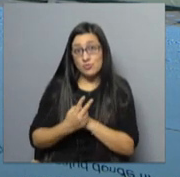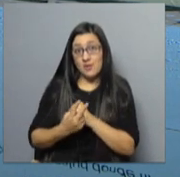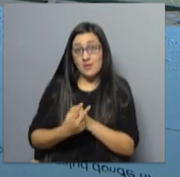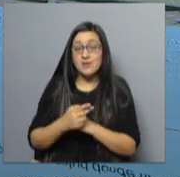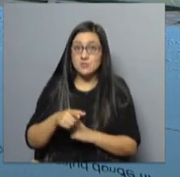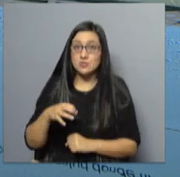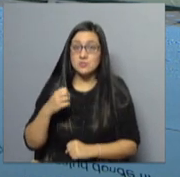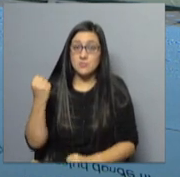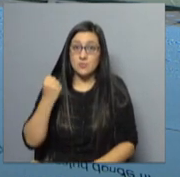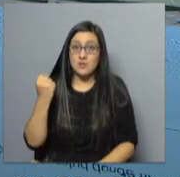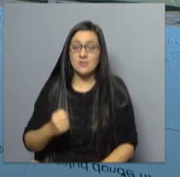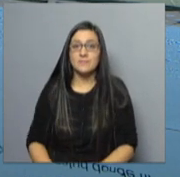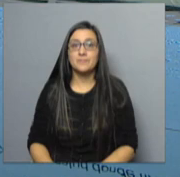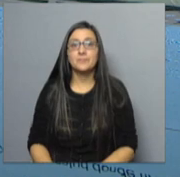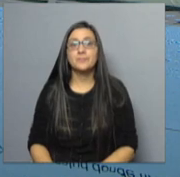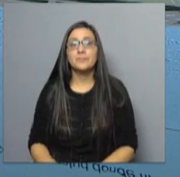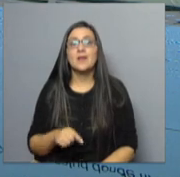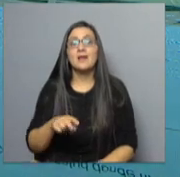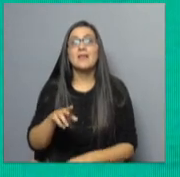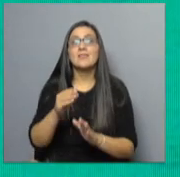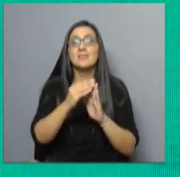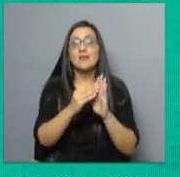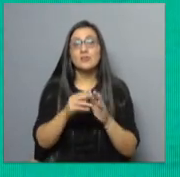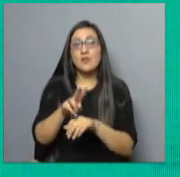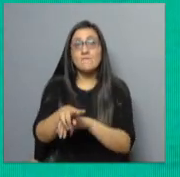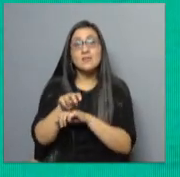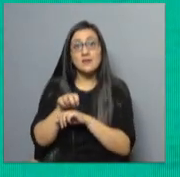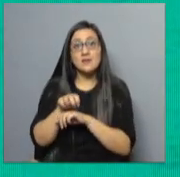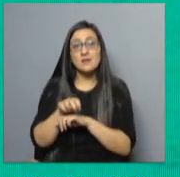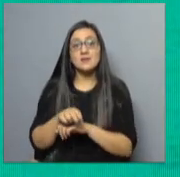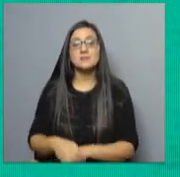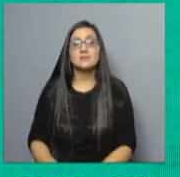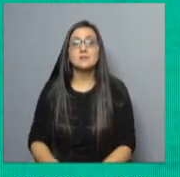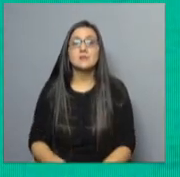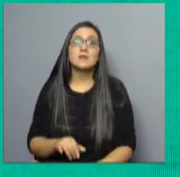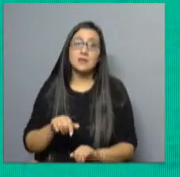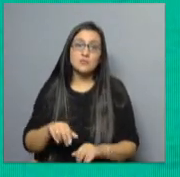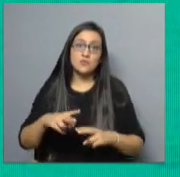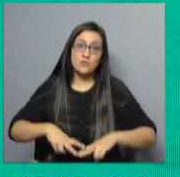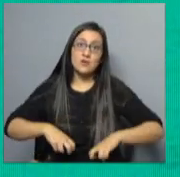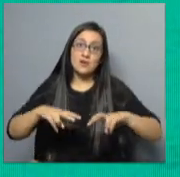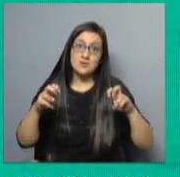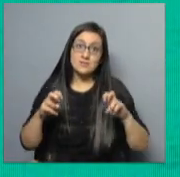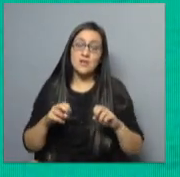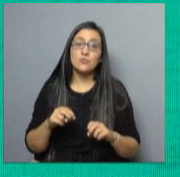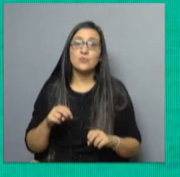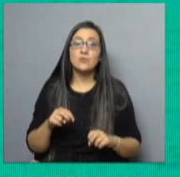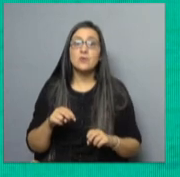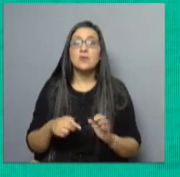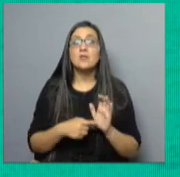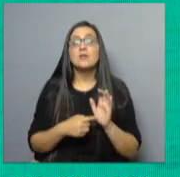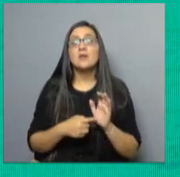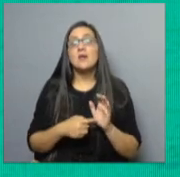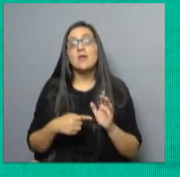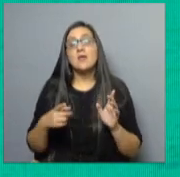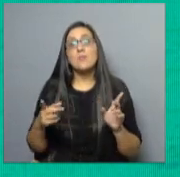claro que en datos de la fiscalía que son los que efectivamente fueron procesados o pasaron acá dice que es es